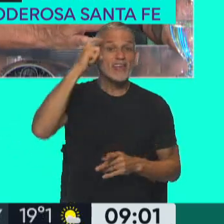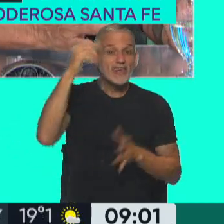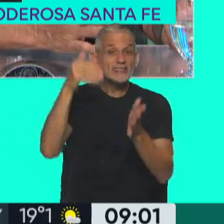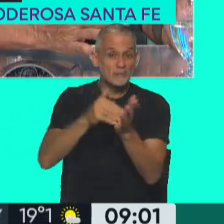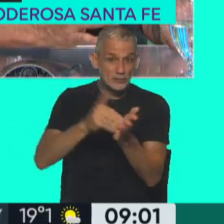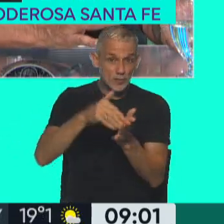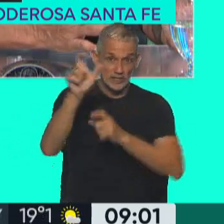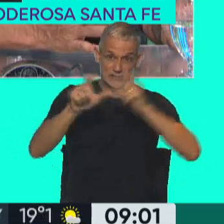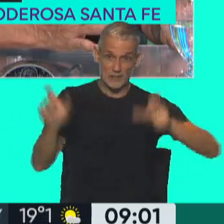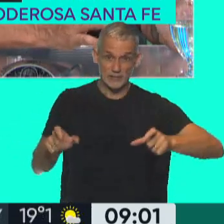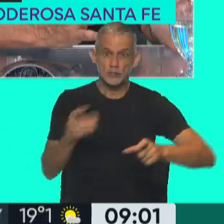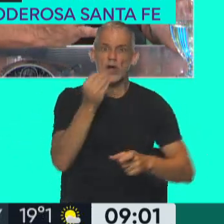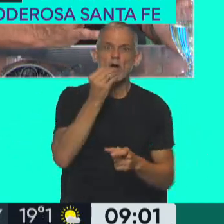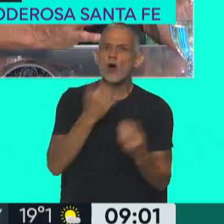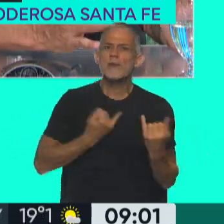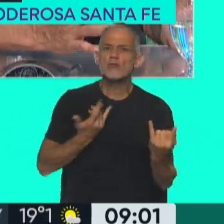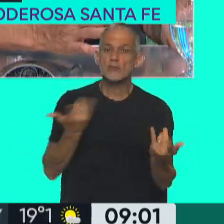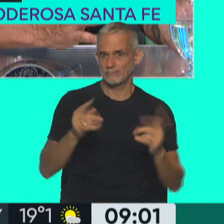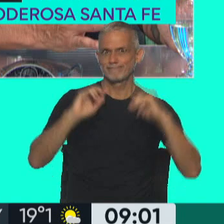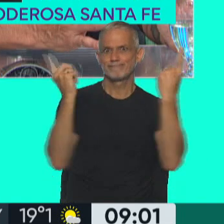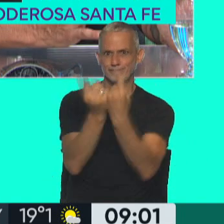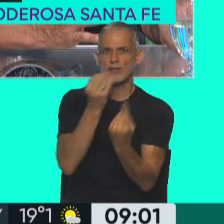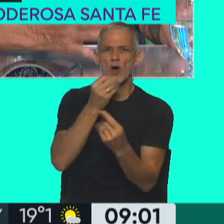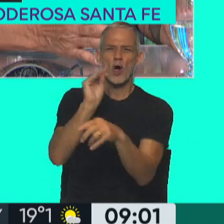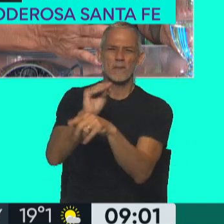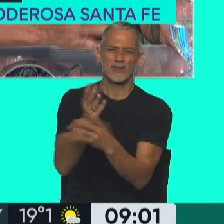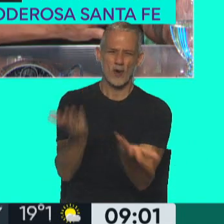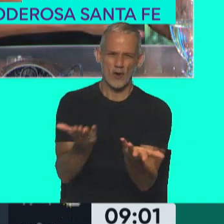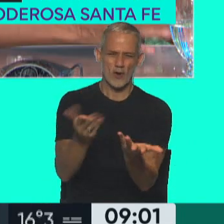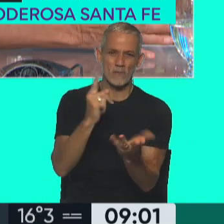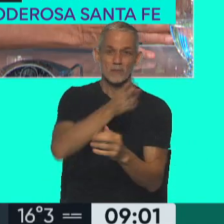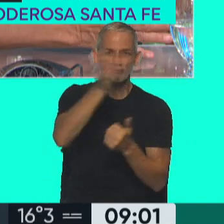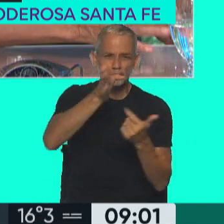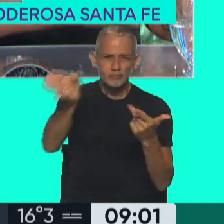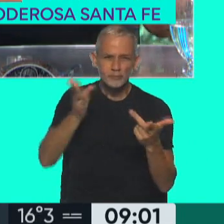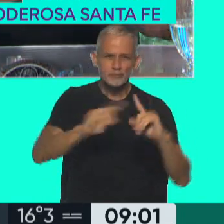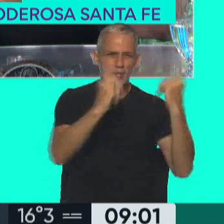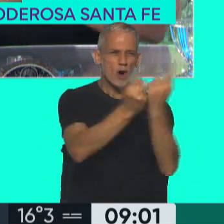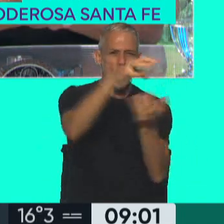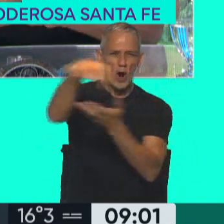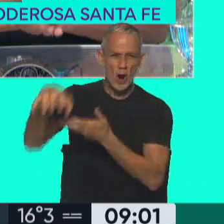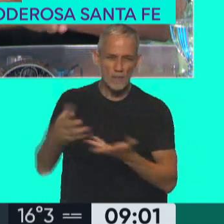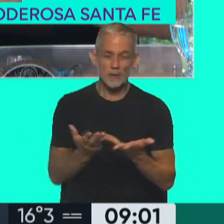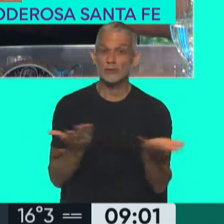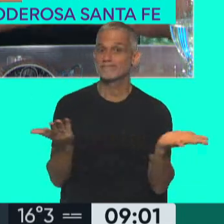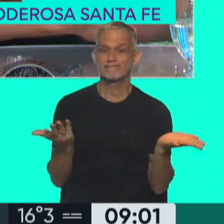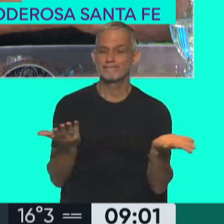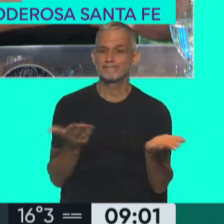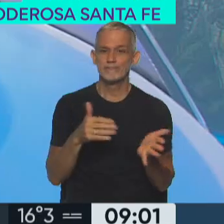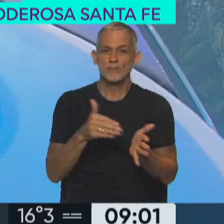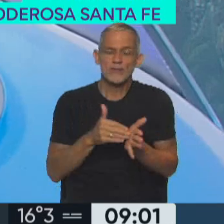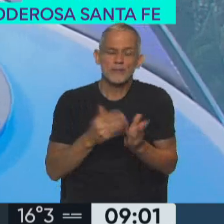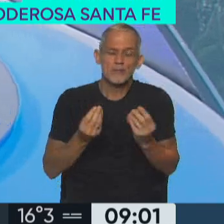de personas que comen o que necesitan una alimentación de estos comedores en función